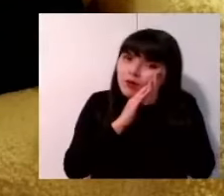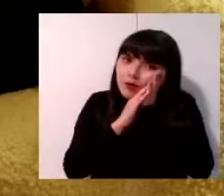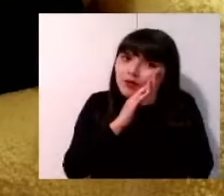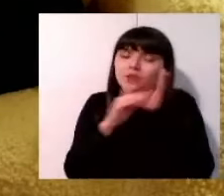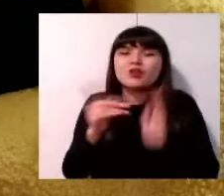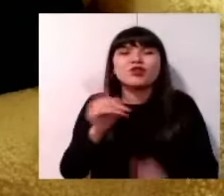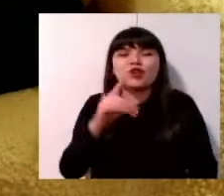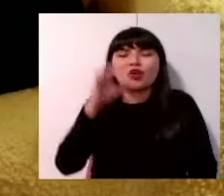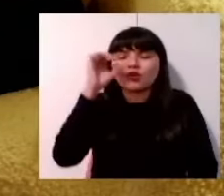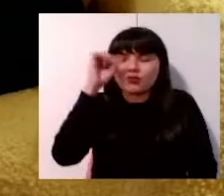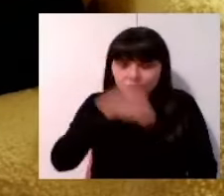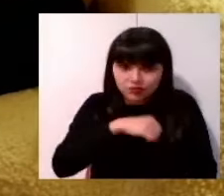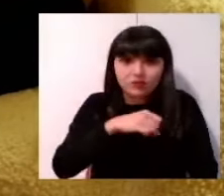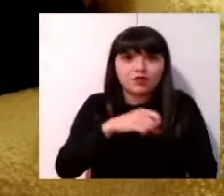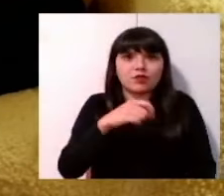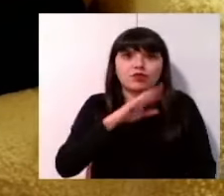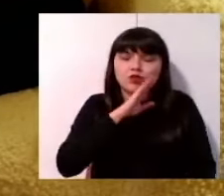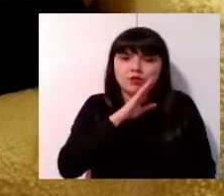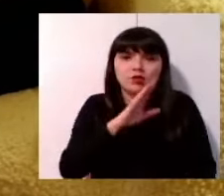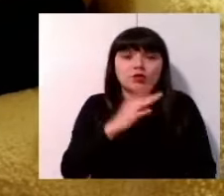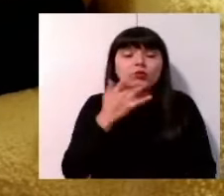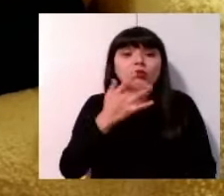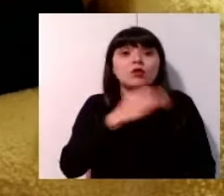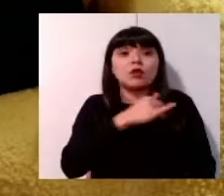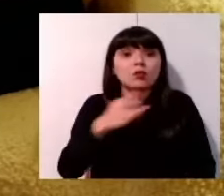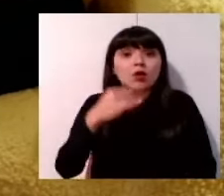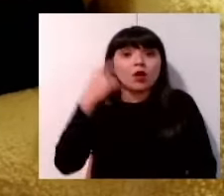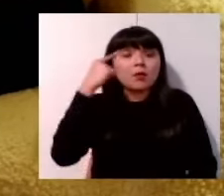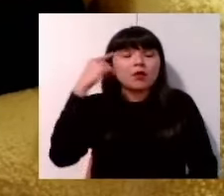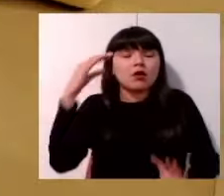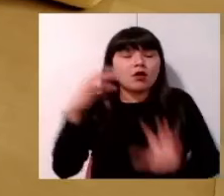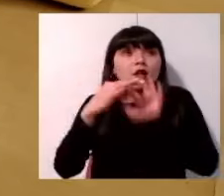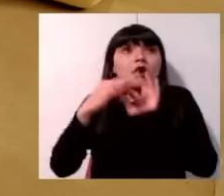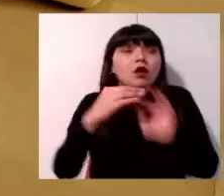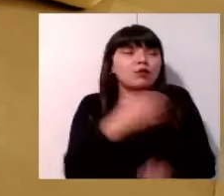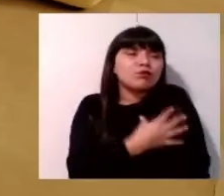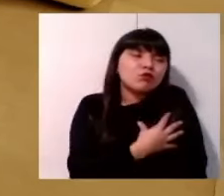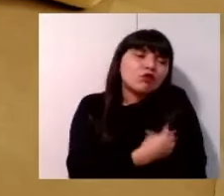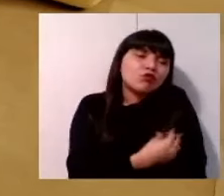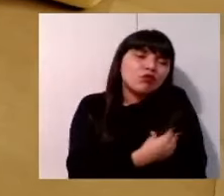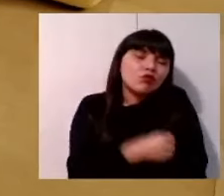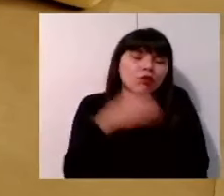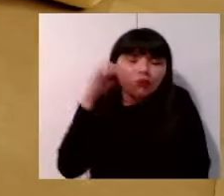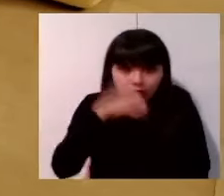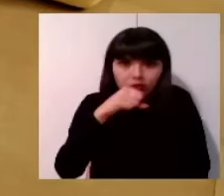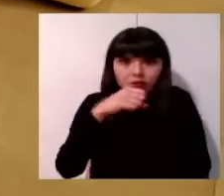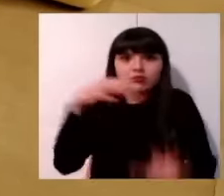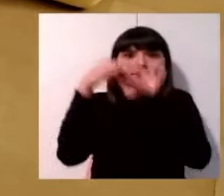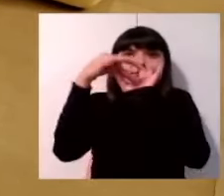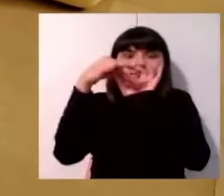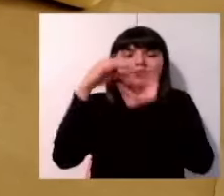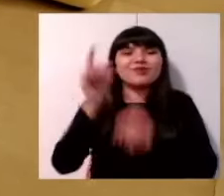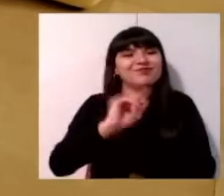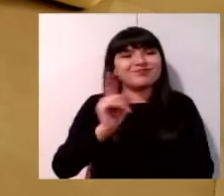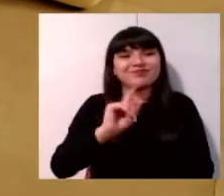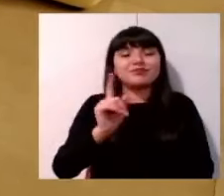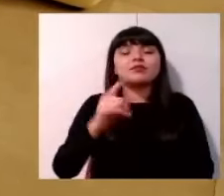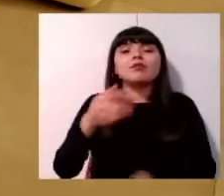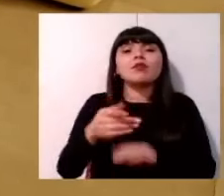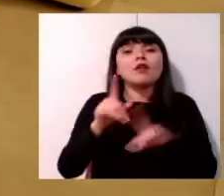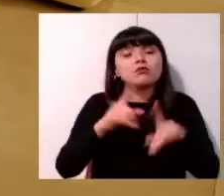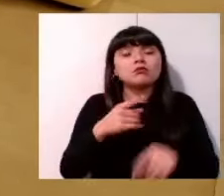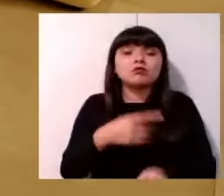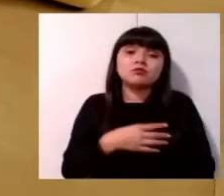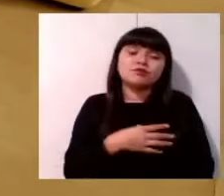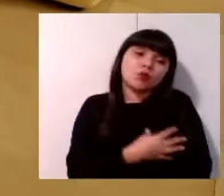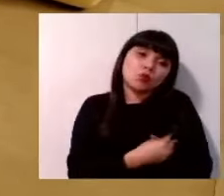asocie la leche al sueño, sino que sea algo que lo relajó, que lo ayudó a calmarse, pero que después